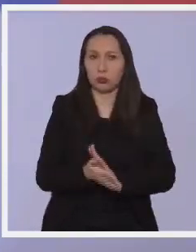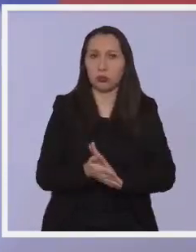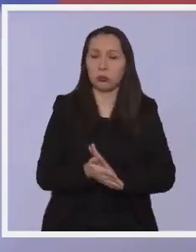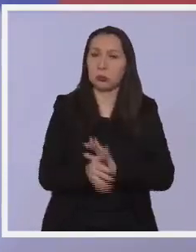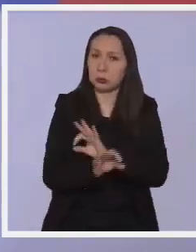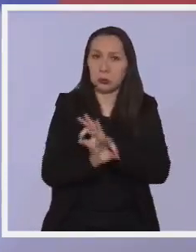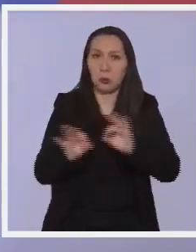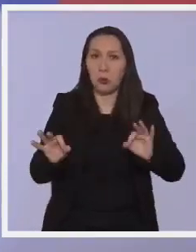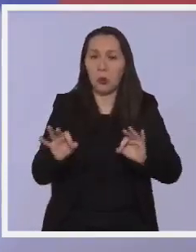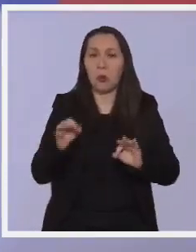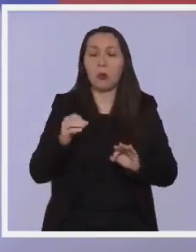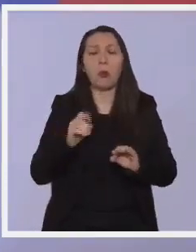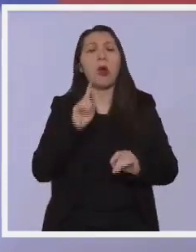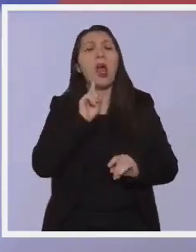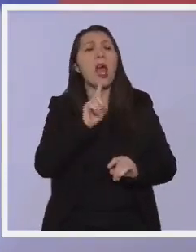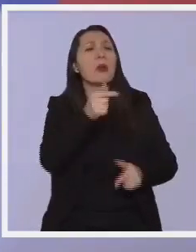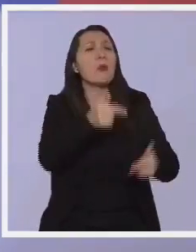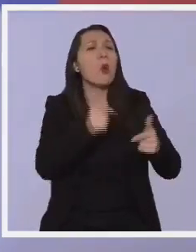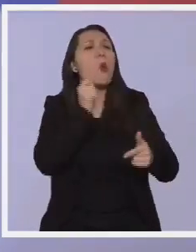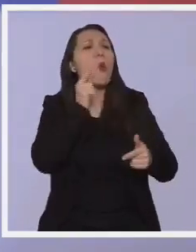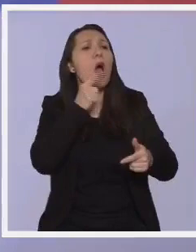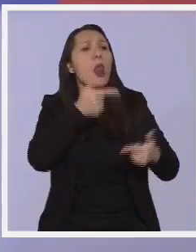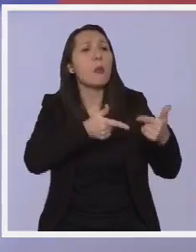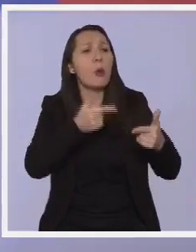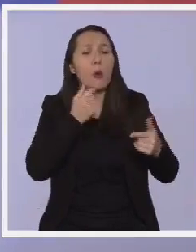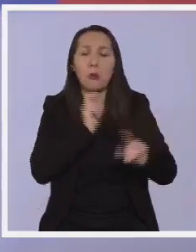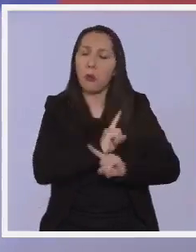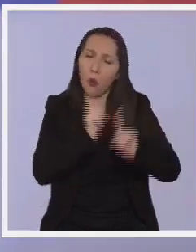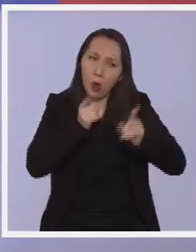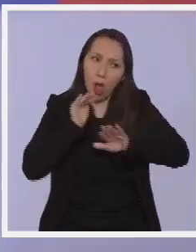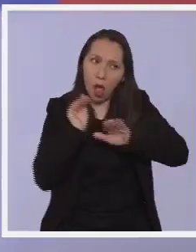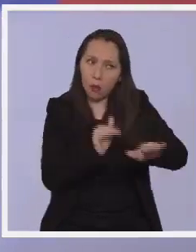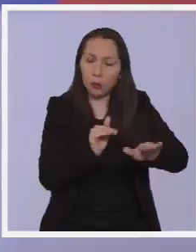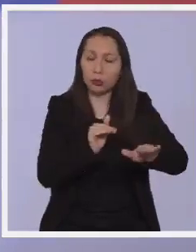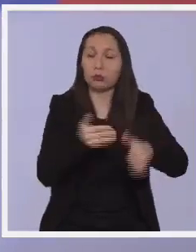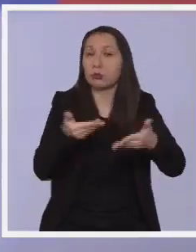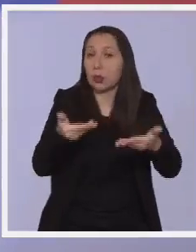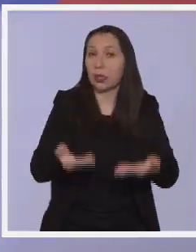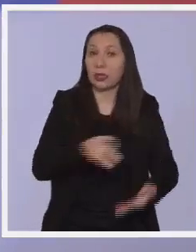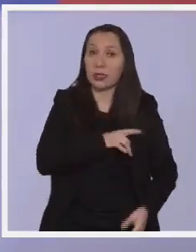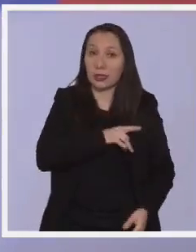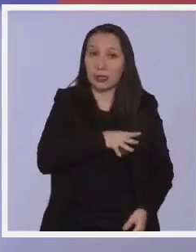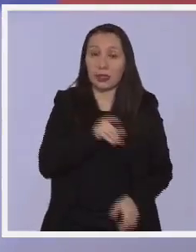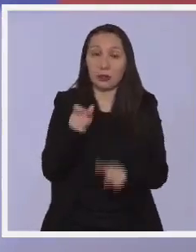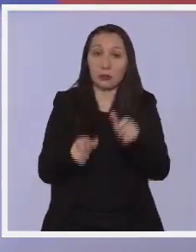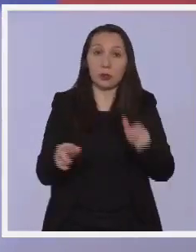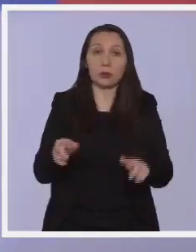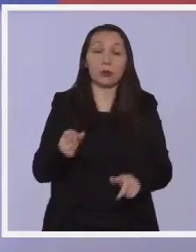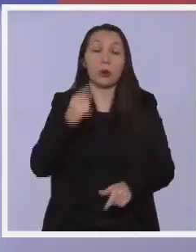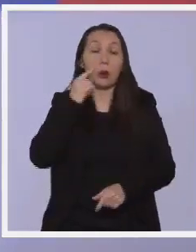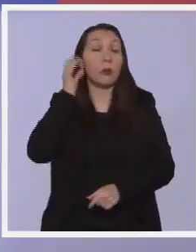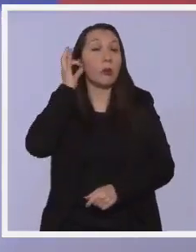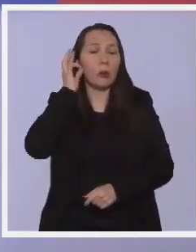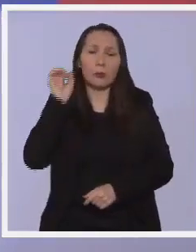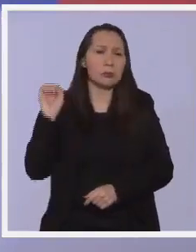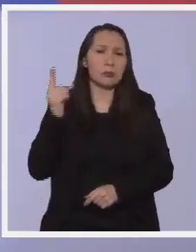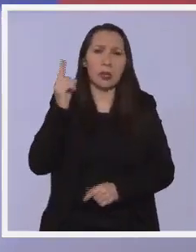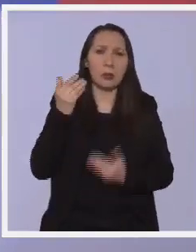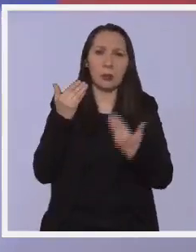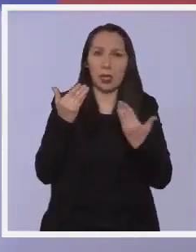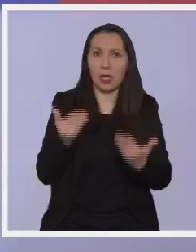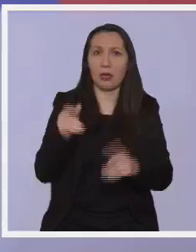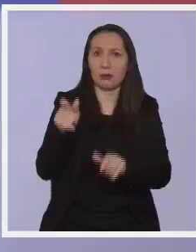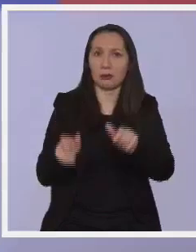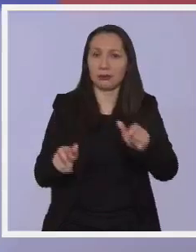sin ningún tipo de distinción de color político, porque acá Chile, los chilenos y chilenas están primero. Y en